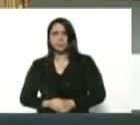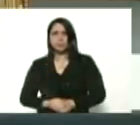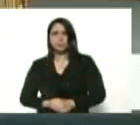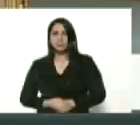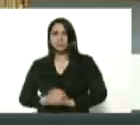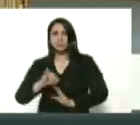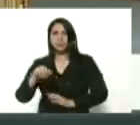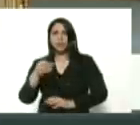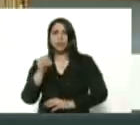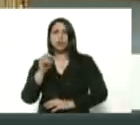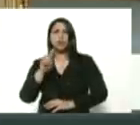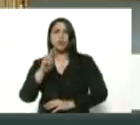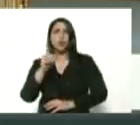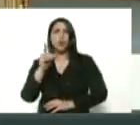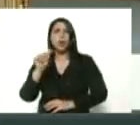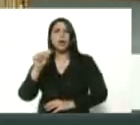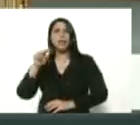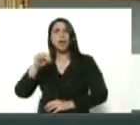Jordan Goodrutz.